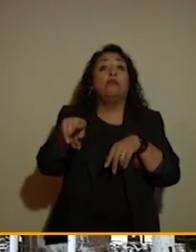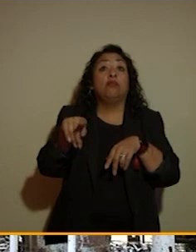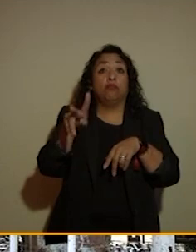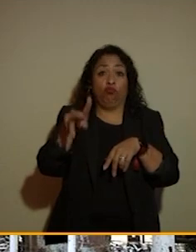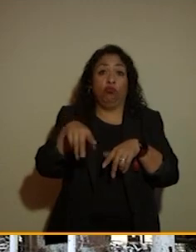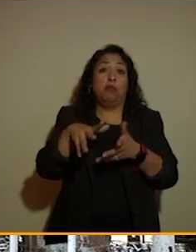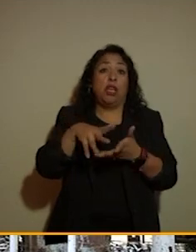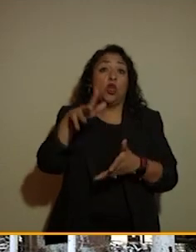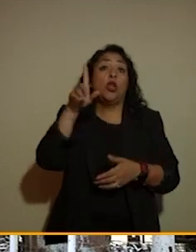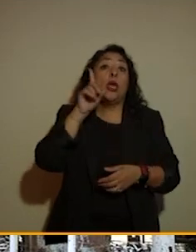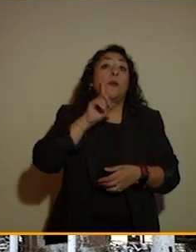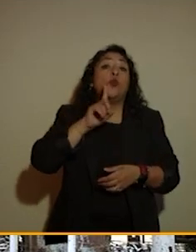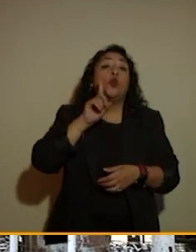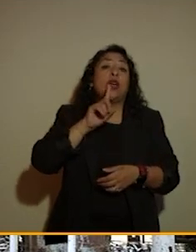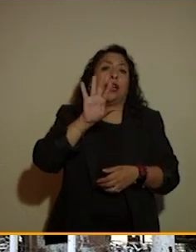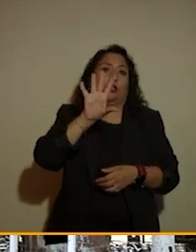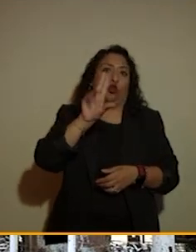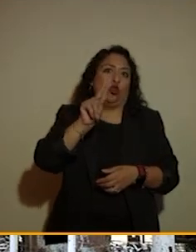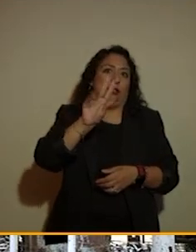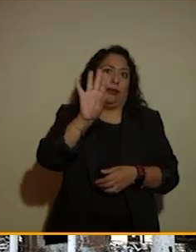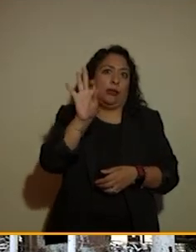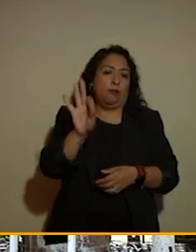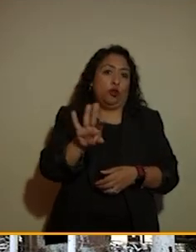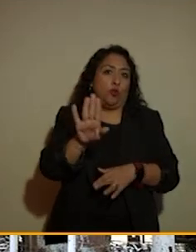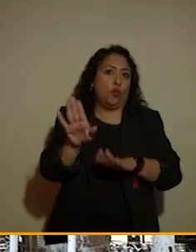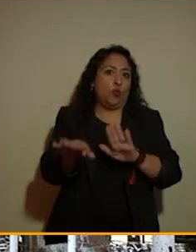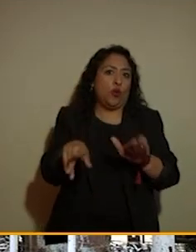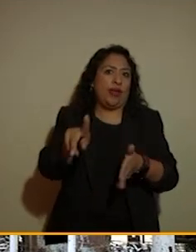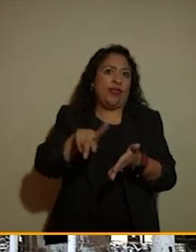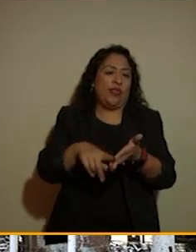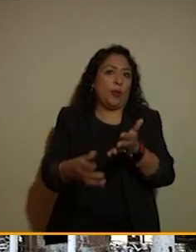fueron 80% de mujeres quienes perdieron la vida